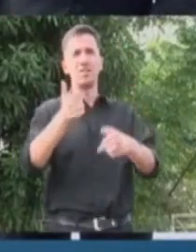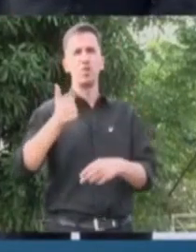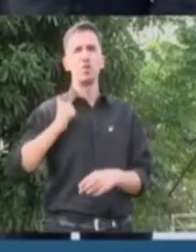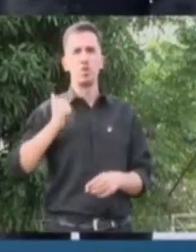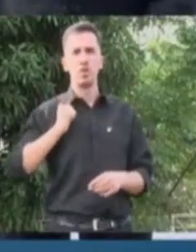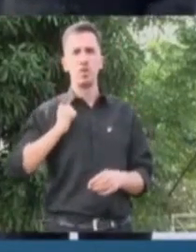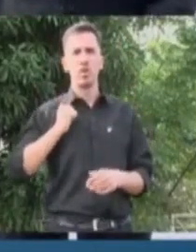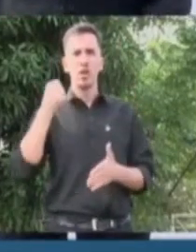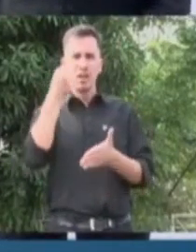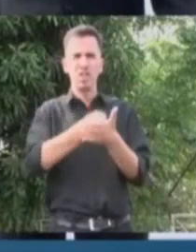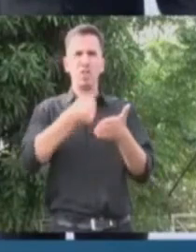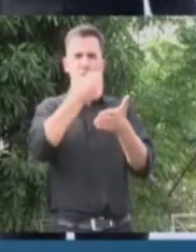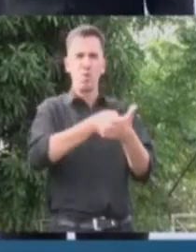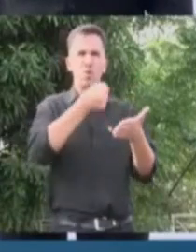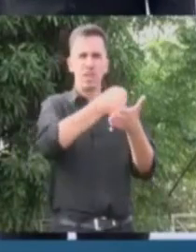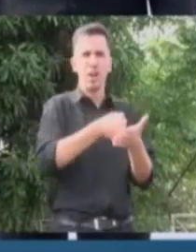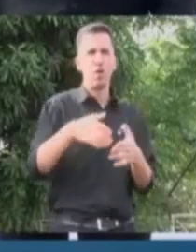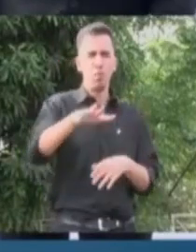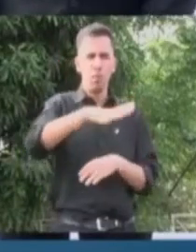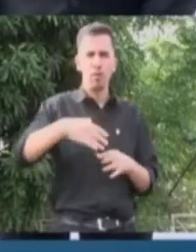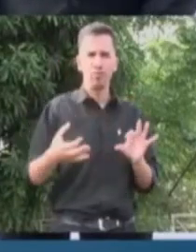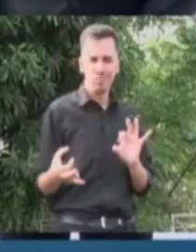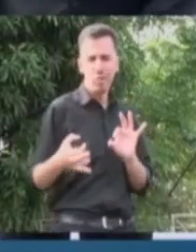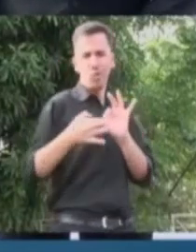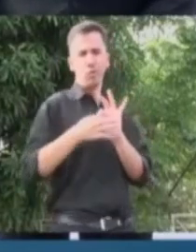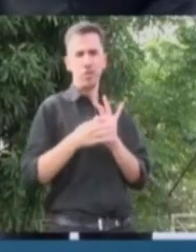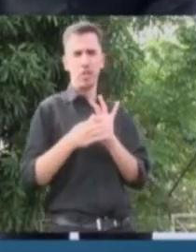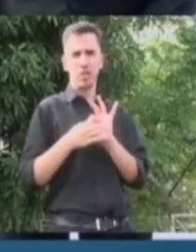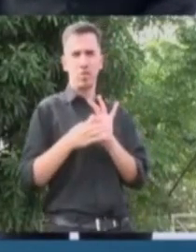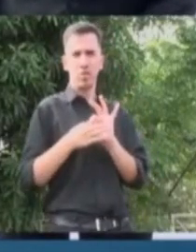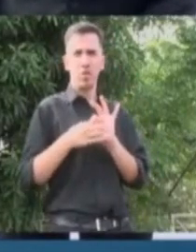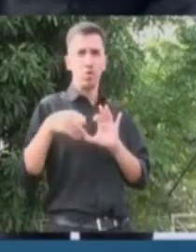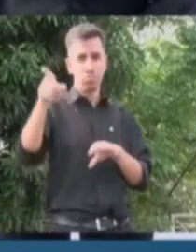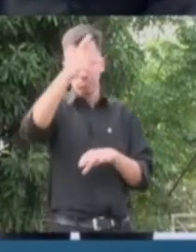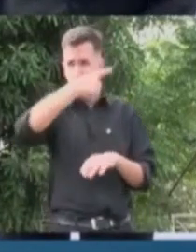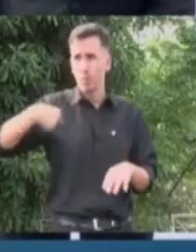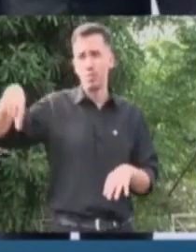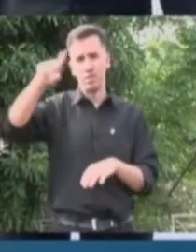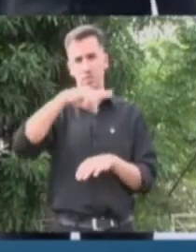hay que trabajar como pueblo unido para que su causa, nuestra causa,